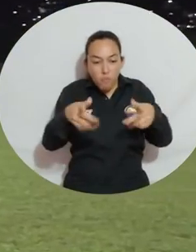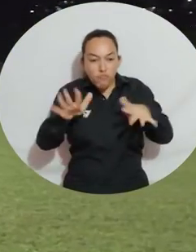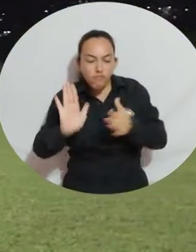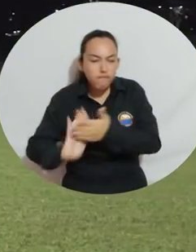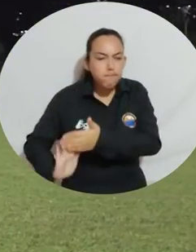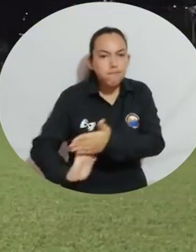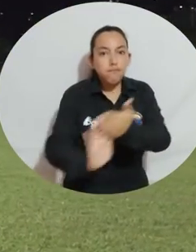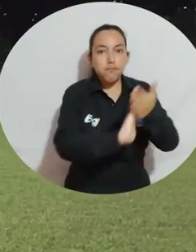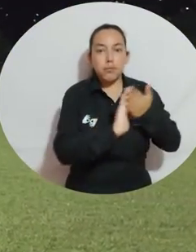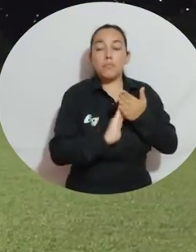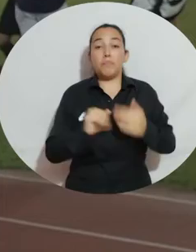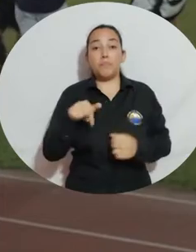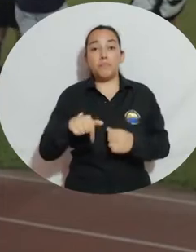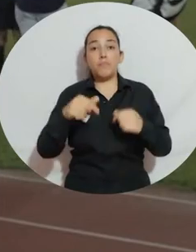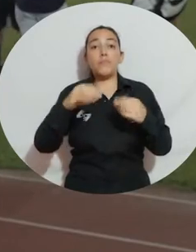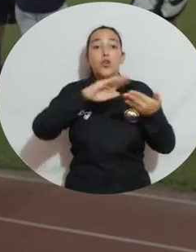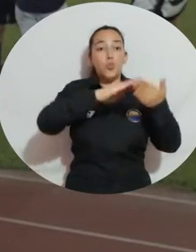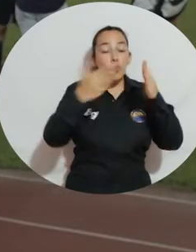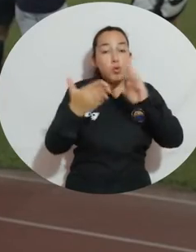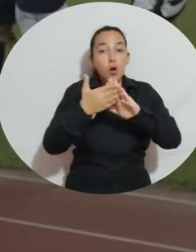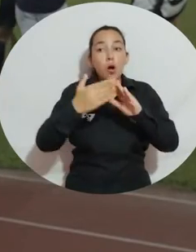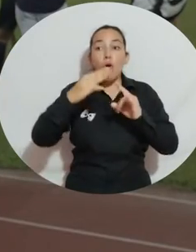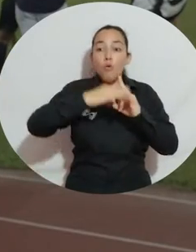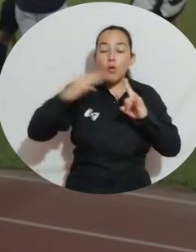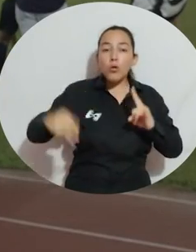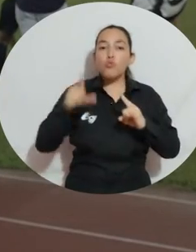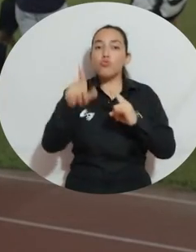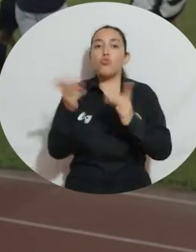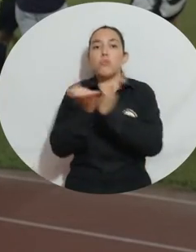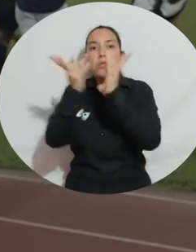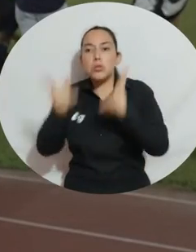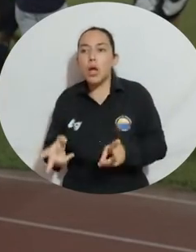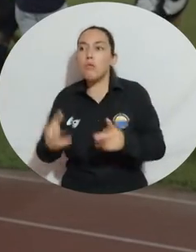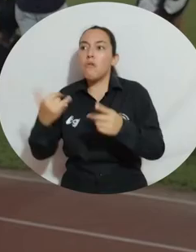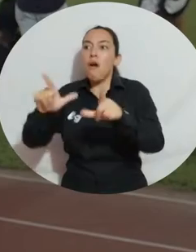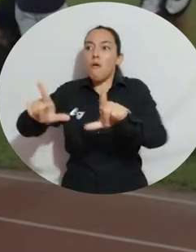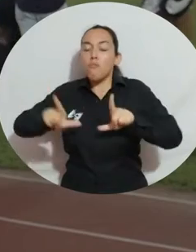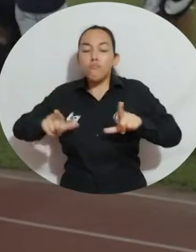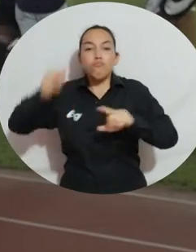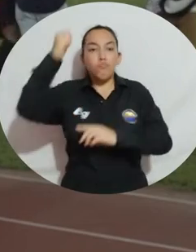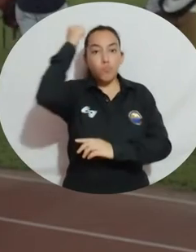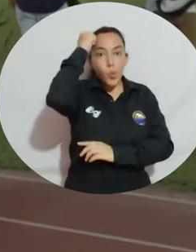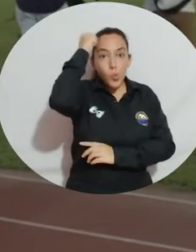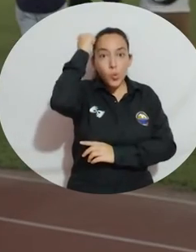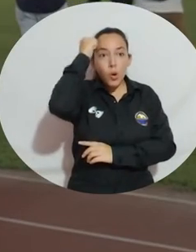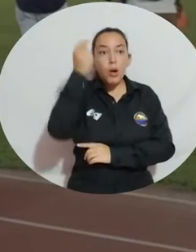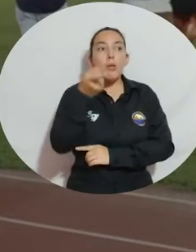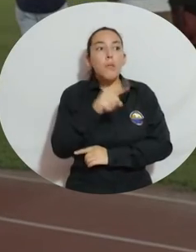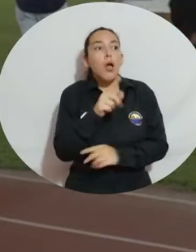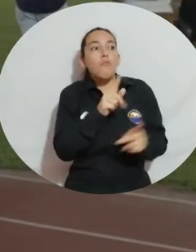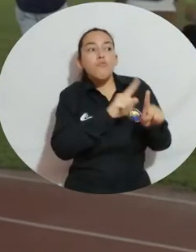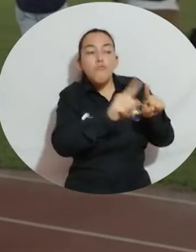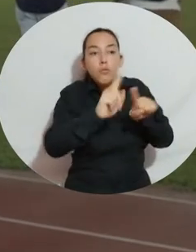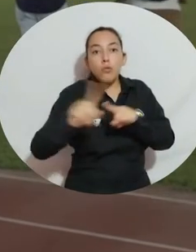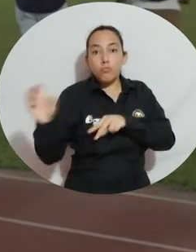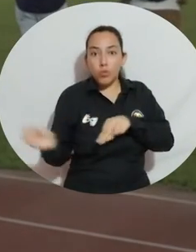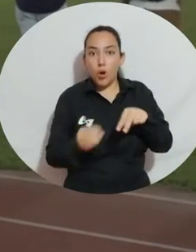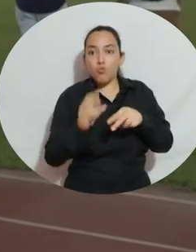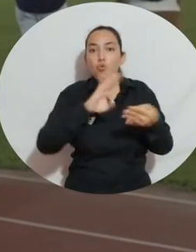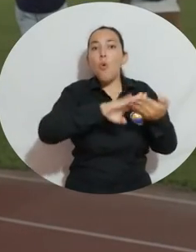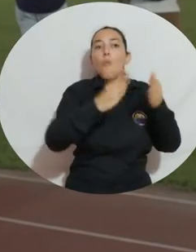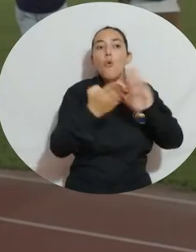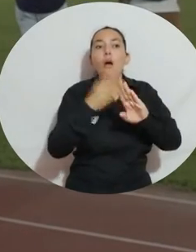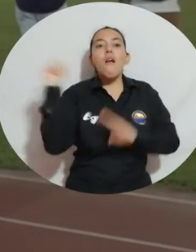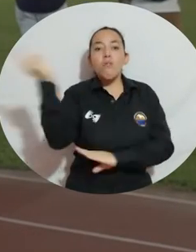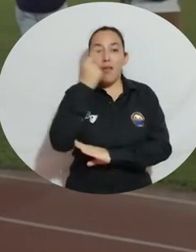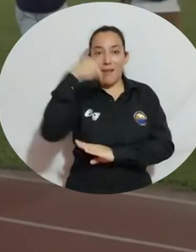juego. Benefician a la comunidad universitaria en general, como son sus estudiantes, los egresados, los docentes y personal administrativo, a la comunidad